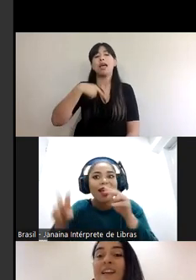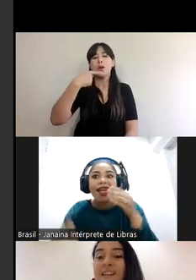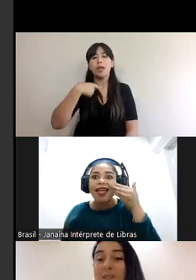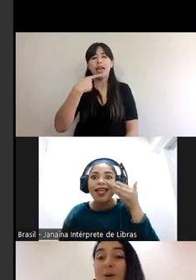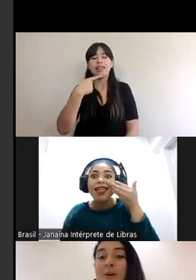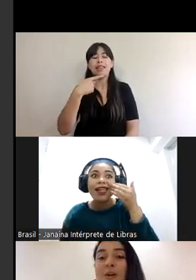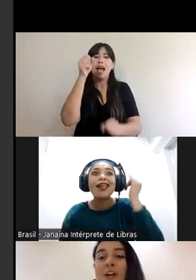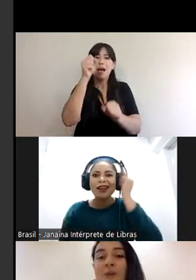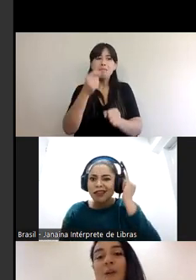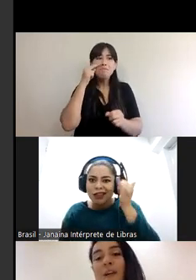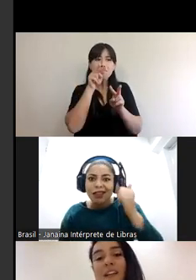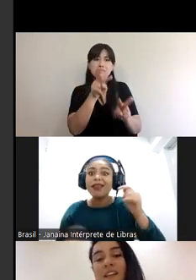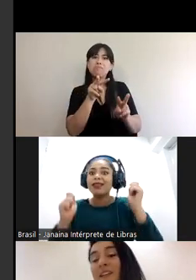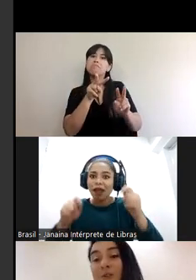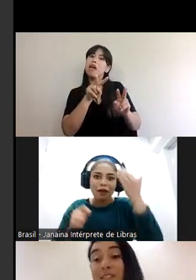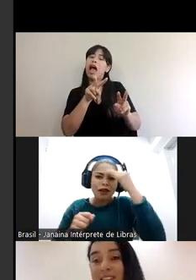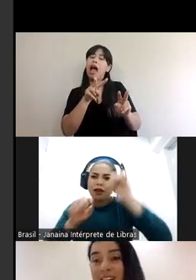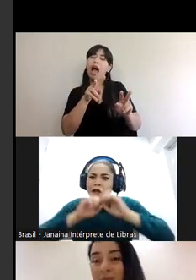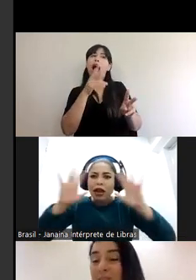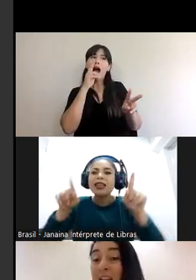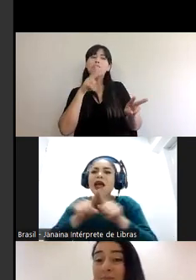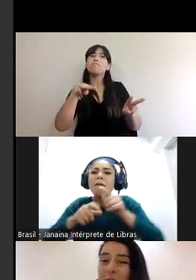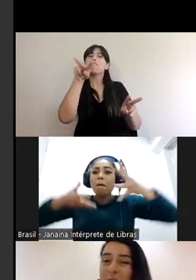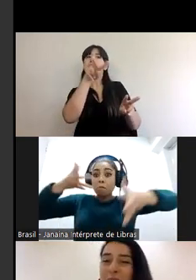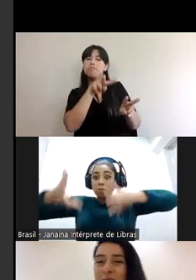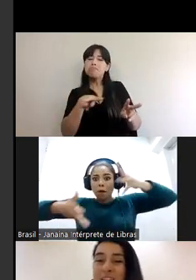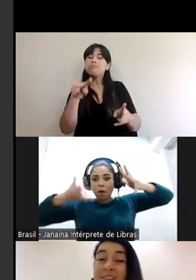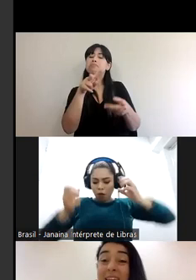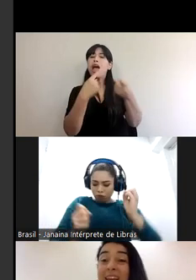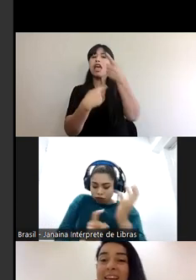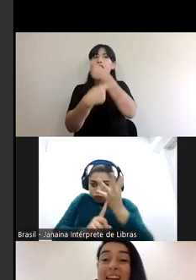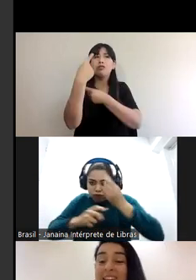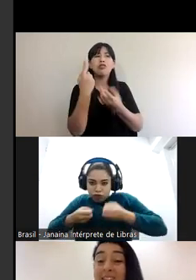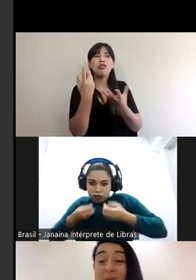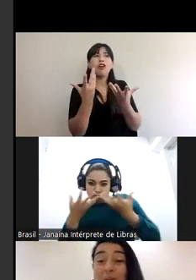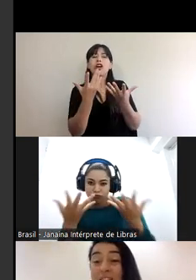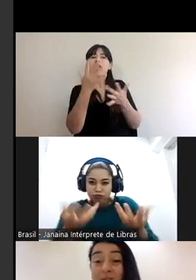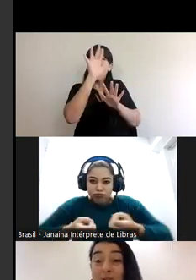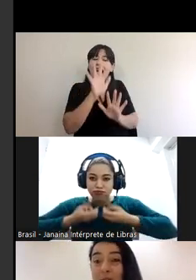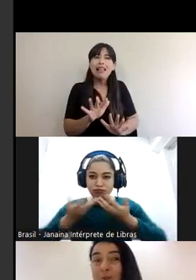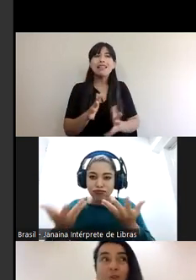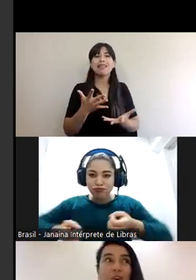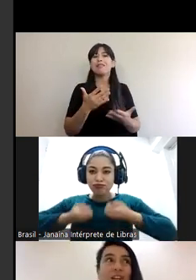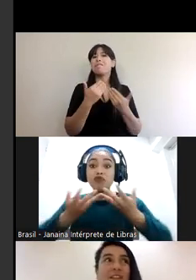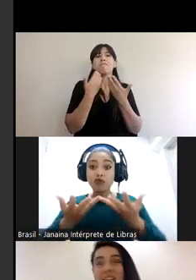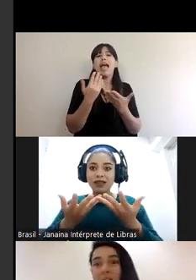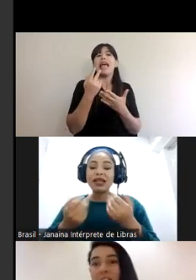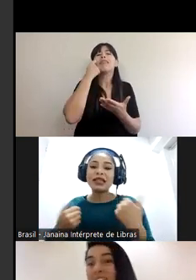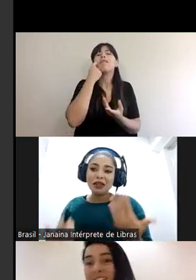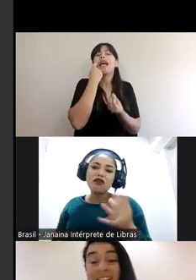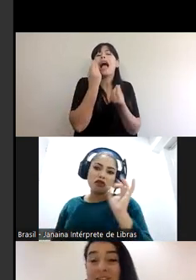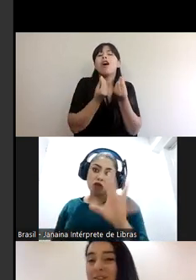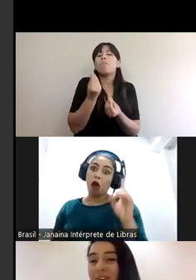de la descripción. Es un lenguaje artístico, entonces no interviene nada si somos oyentes o sordos, o